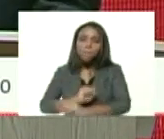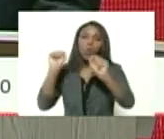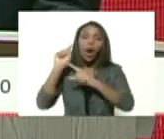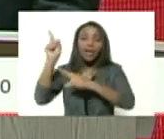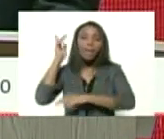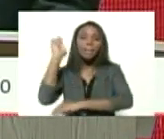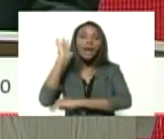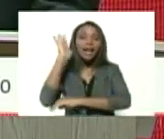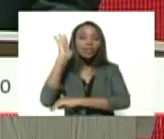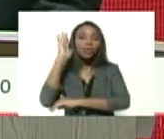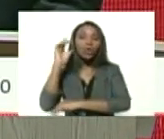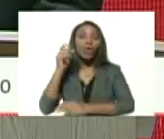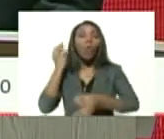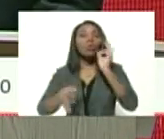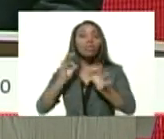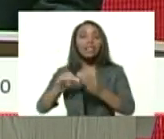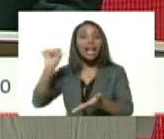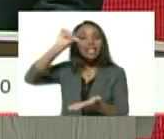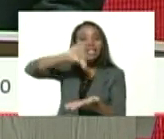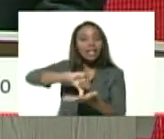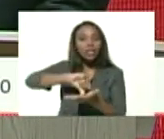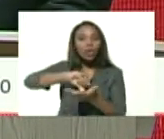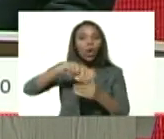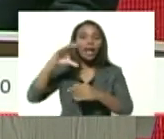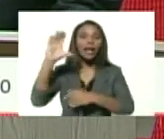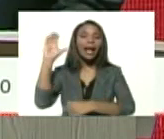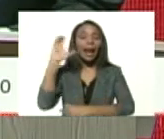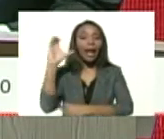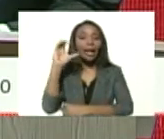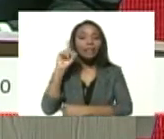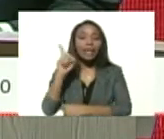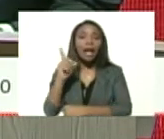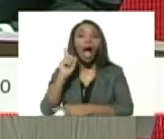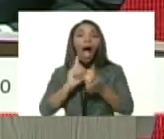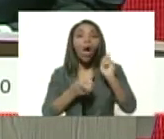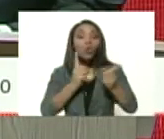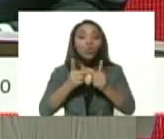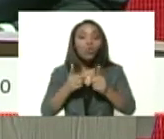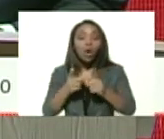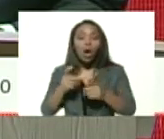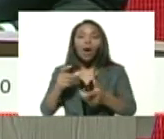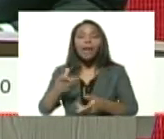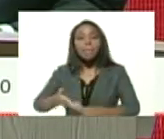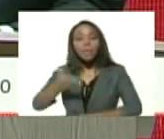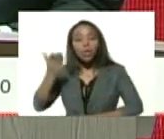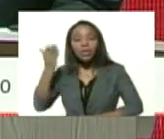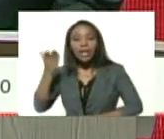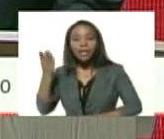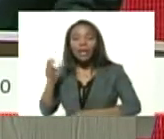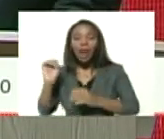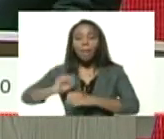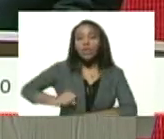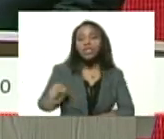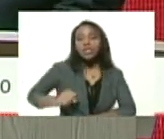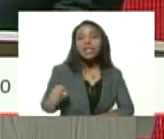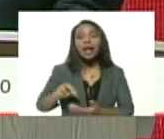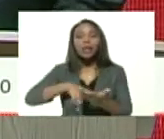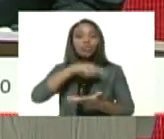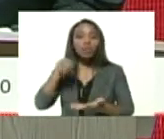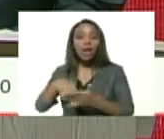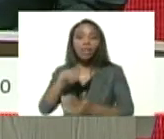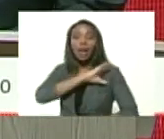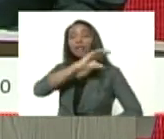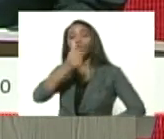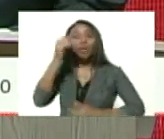Justicia, en el centro de la ciudad de Caracas y en algunas sedes de comisarías de la Policía Nacional y de la Dirección